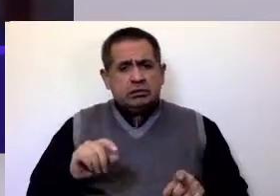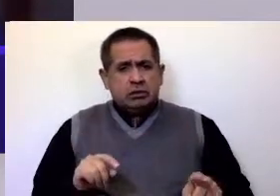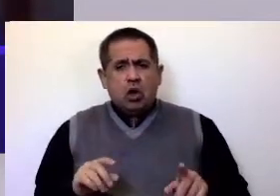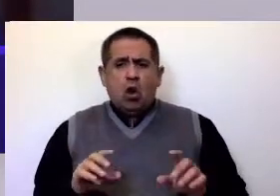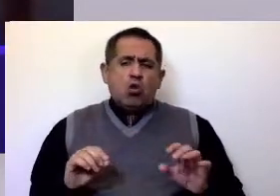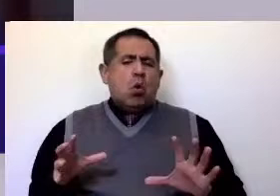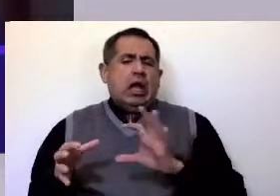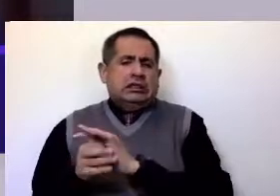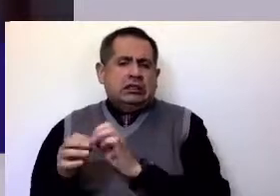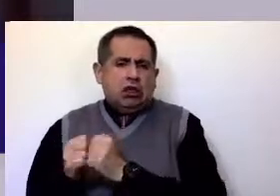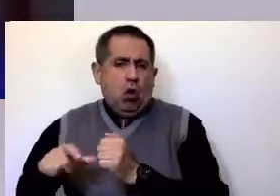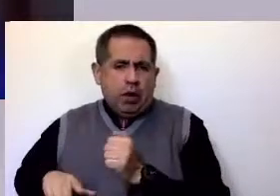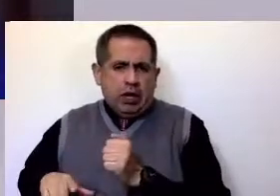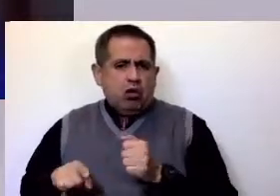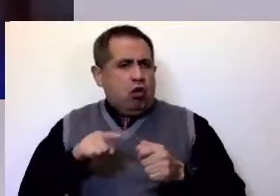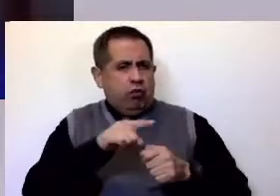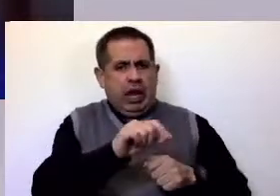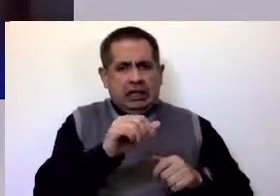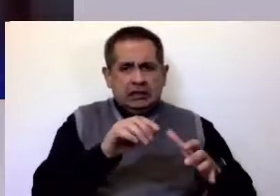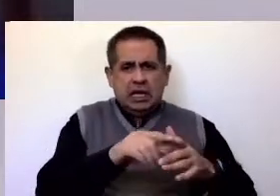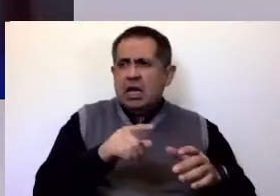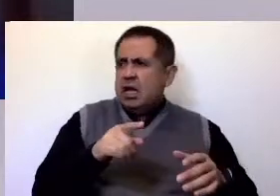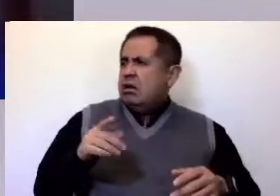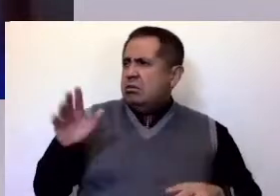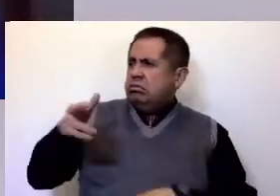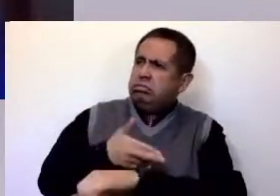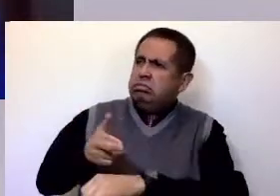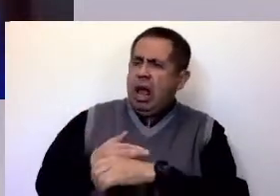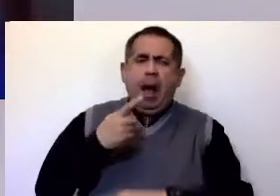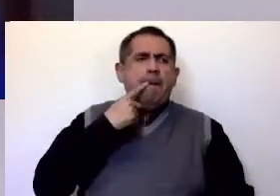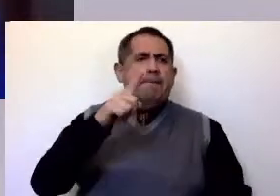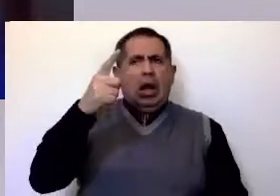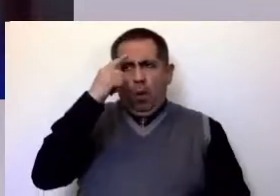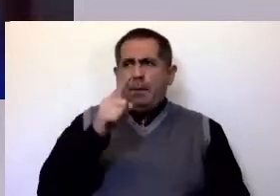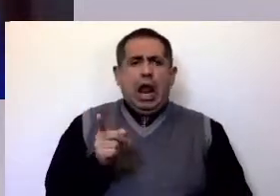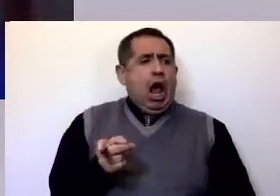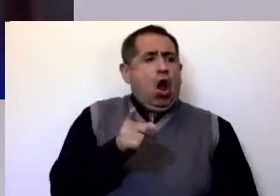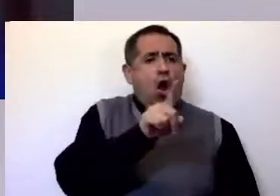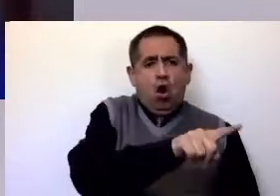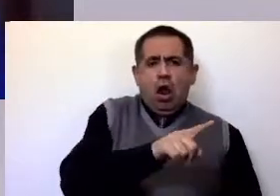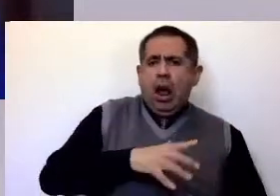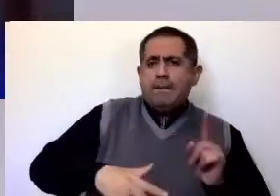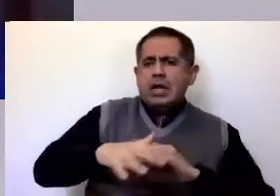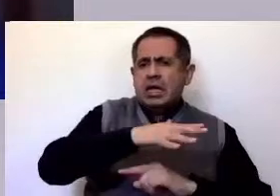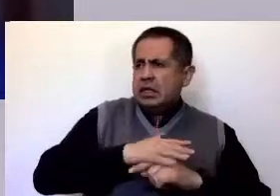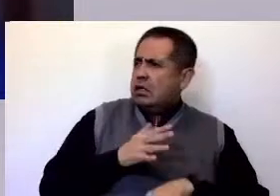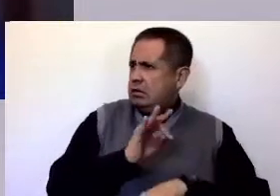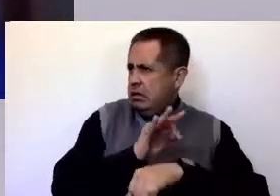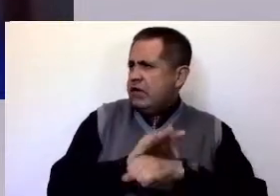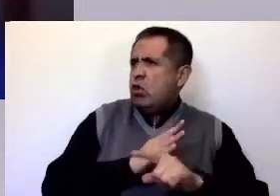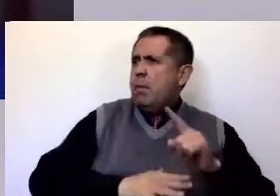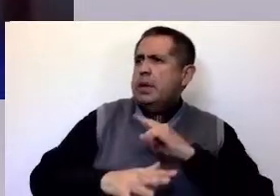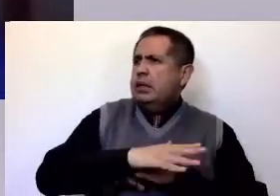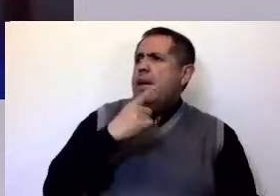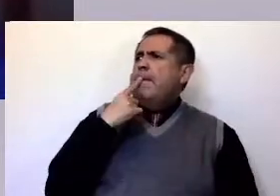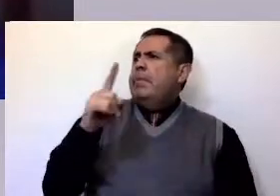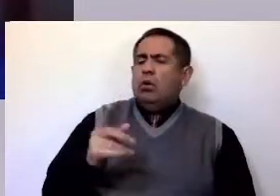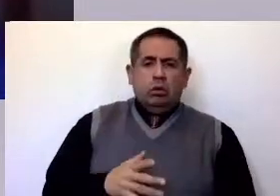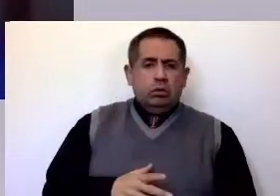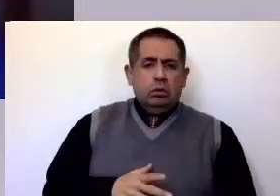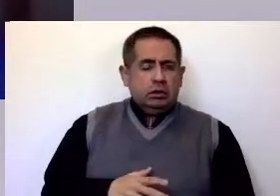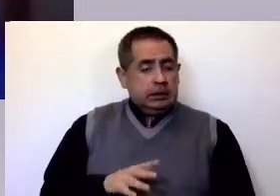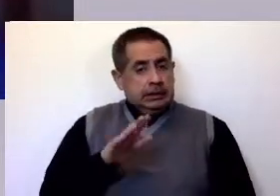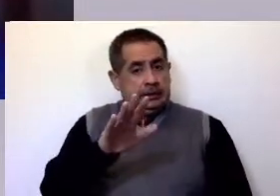para promover un juicio de amparo indirecto en materia ambiental aquí quisiera recordar